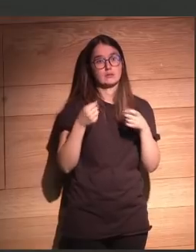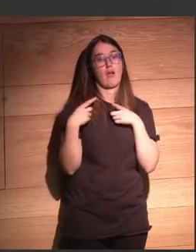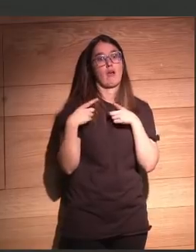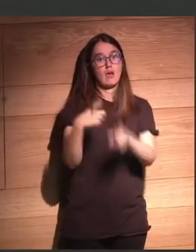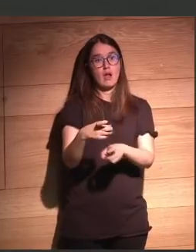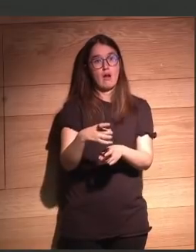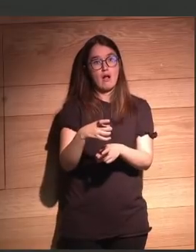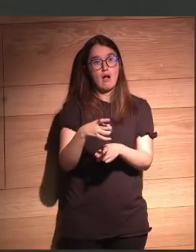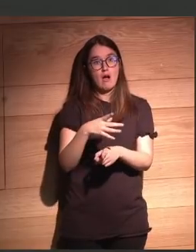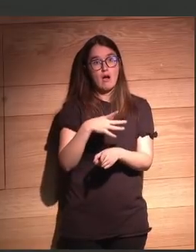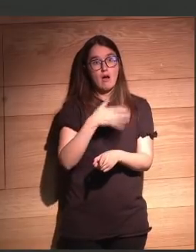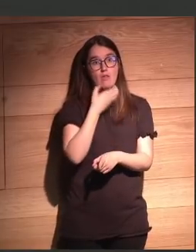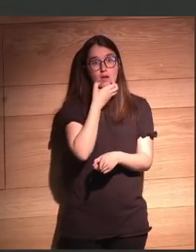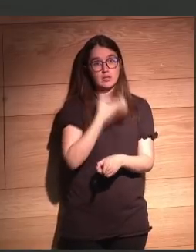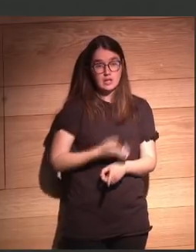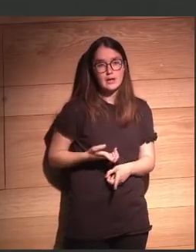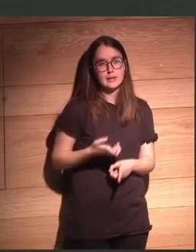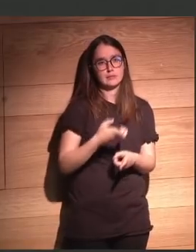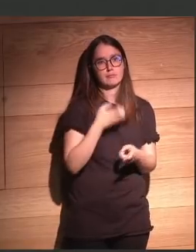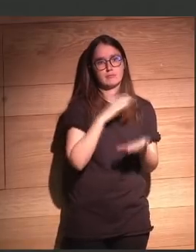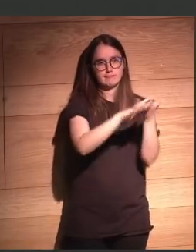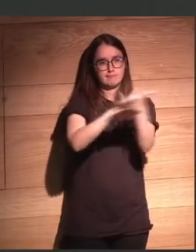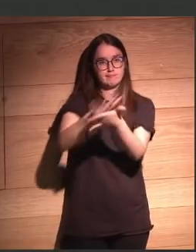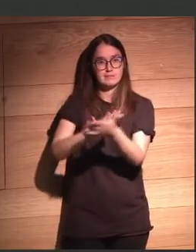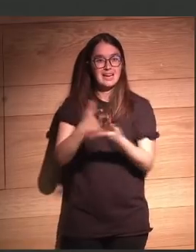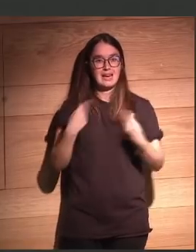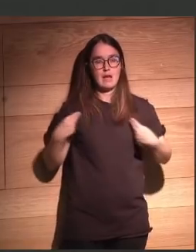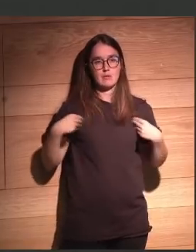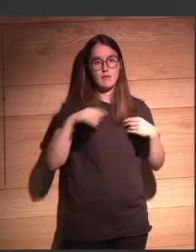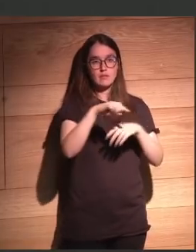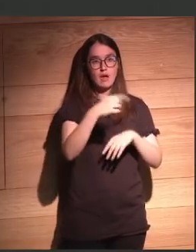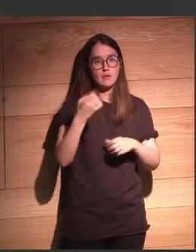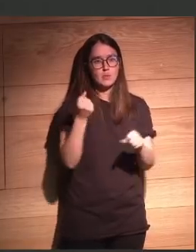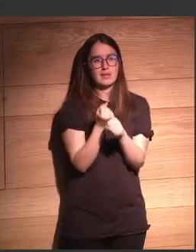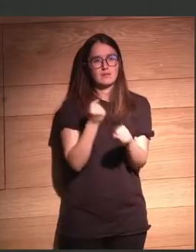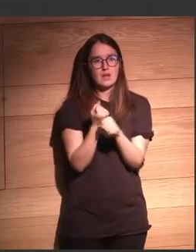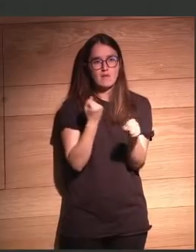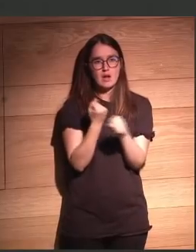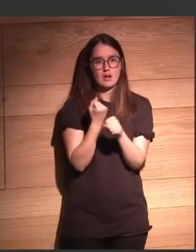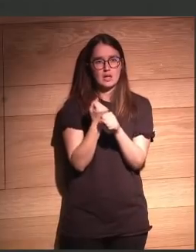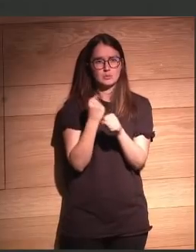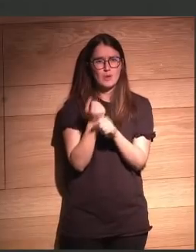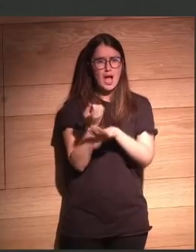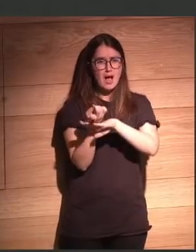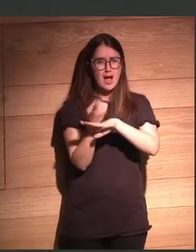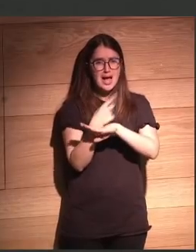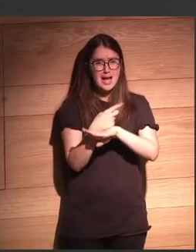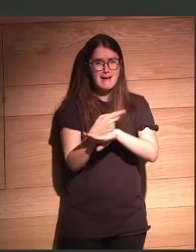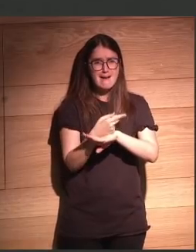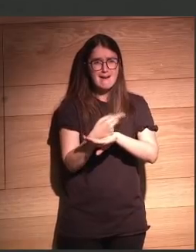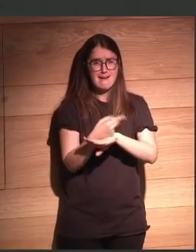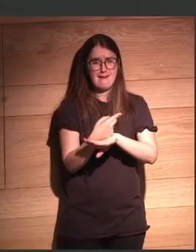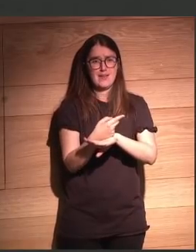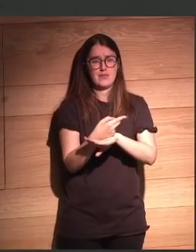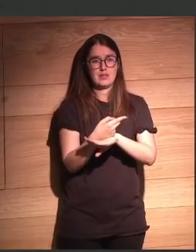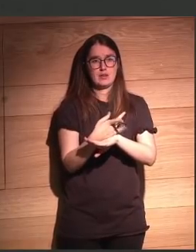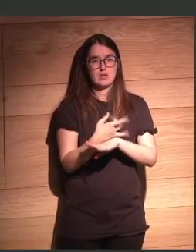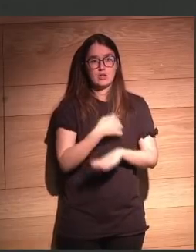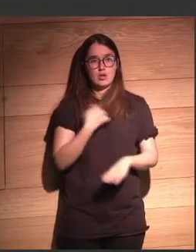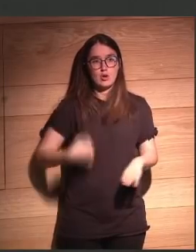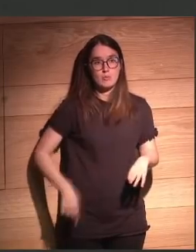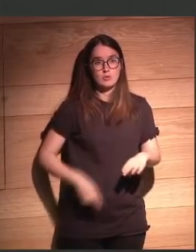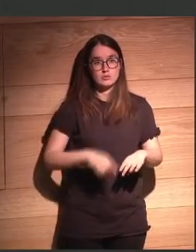La carga de conseguir una vivienda, la vivienda de tus sueños, que te hace que trabajes tantas horas como un chino,